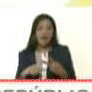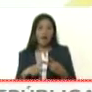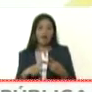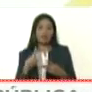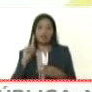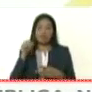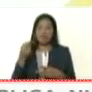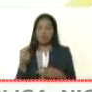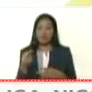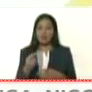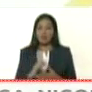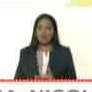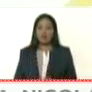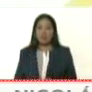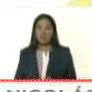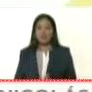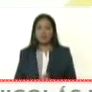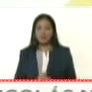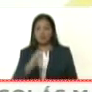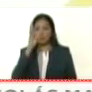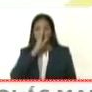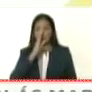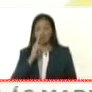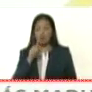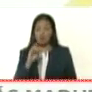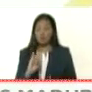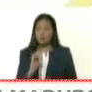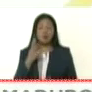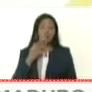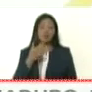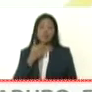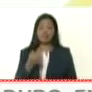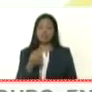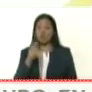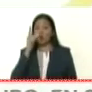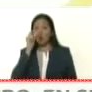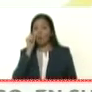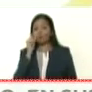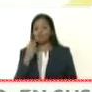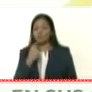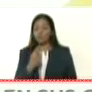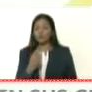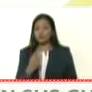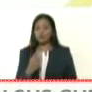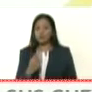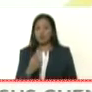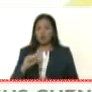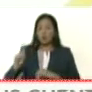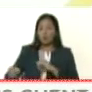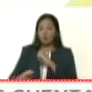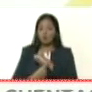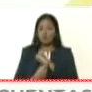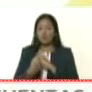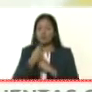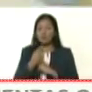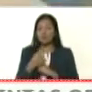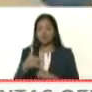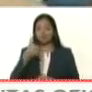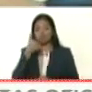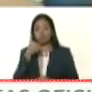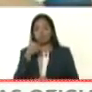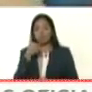Bolsonaro. Es tan descarado que aquí le está diciendo Marrero a Guaidó, le está diciendo, deberías hacer una llamada